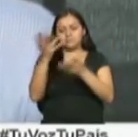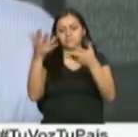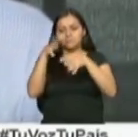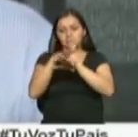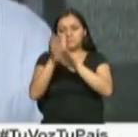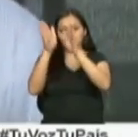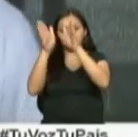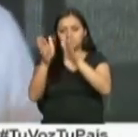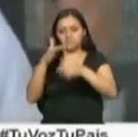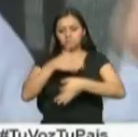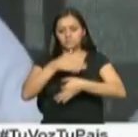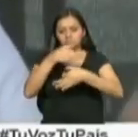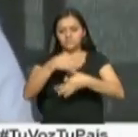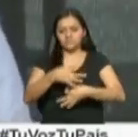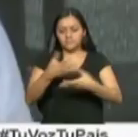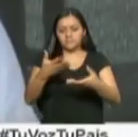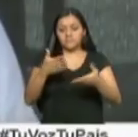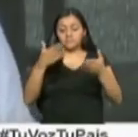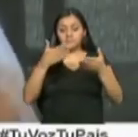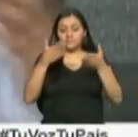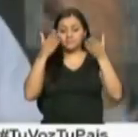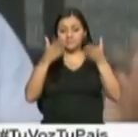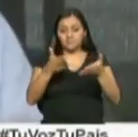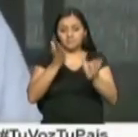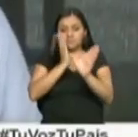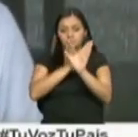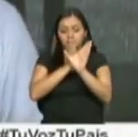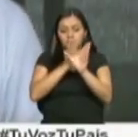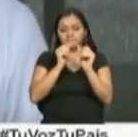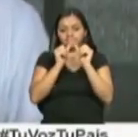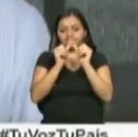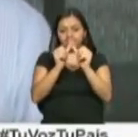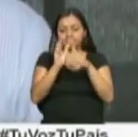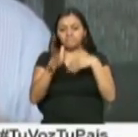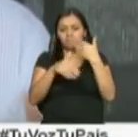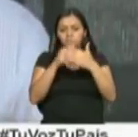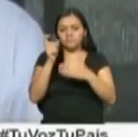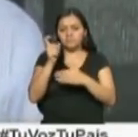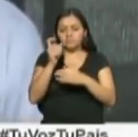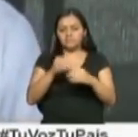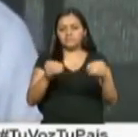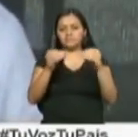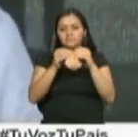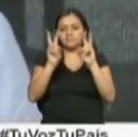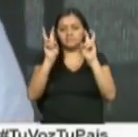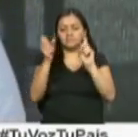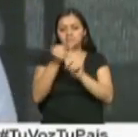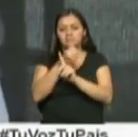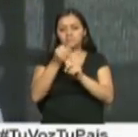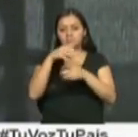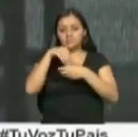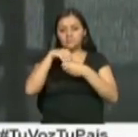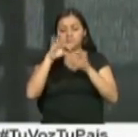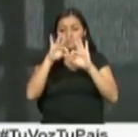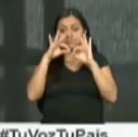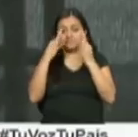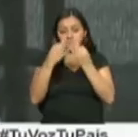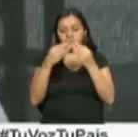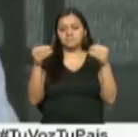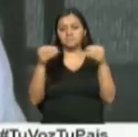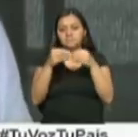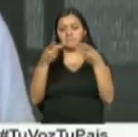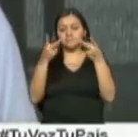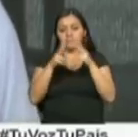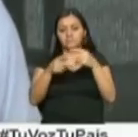integridad, su dignidad. Aquí habrá atención psicológica, de estabilización cuando es necesario, sobre todo en temas de violencia intrafamiliar, También habrá